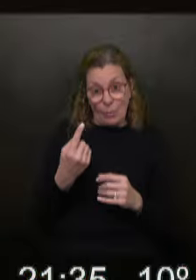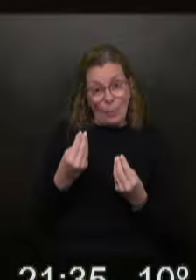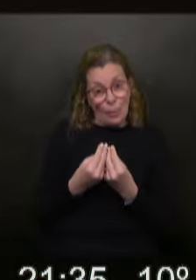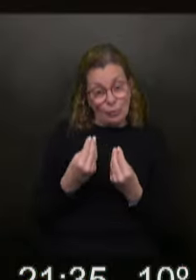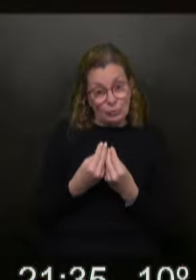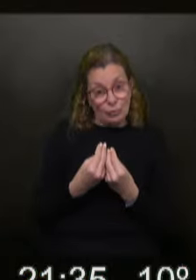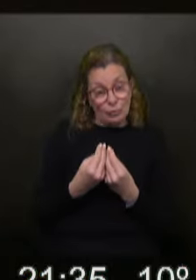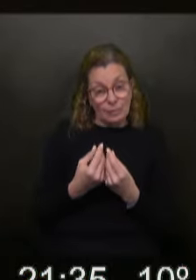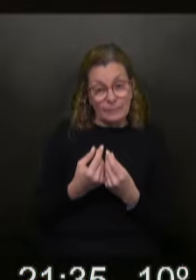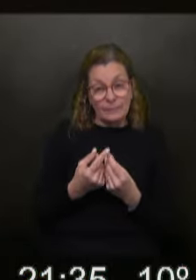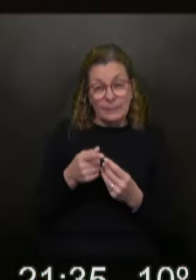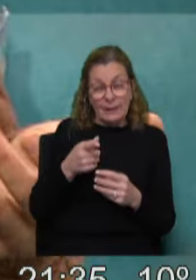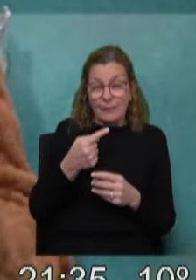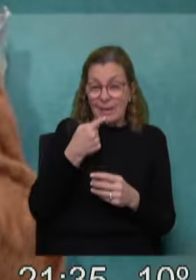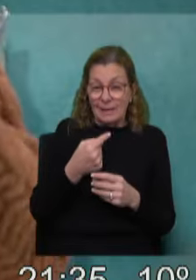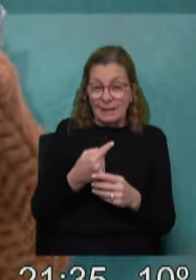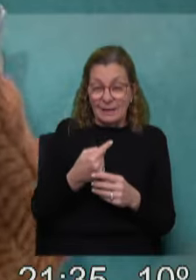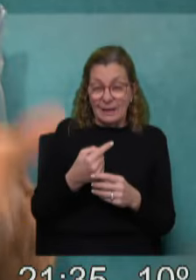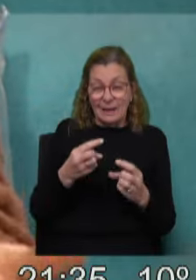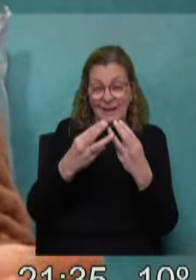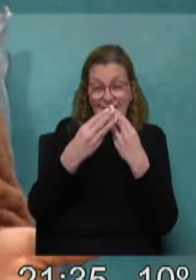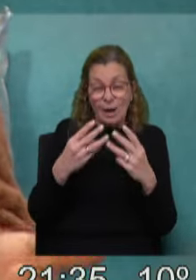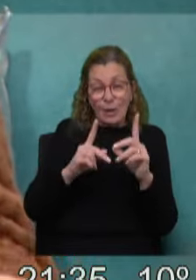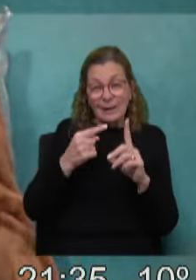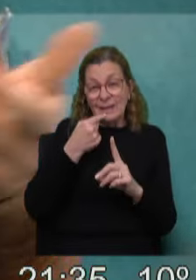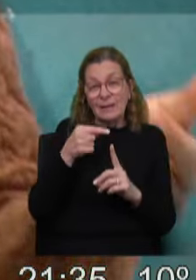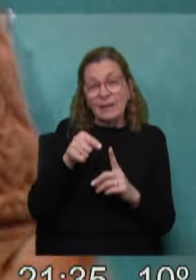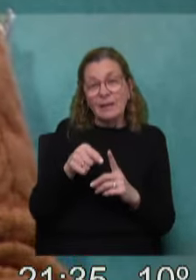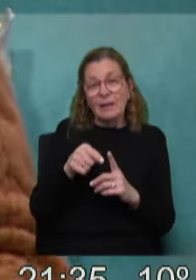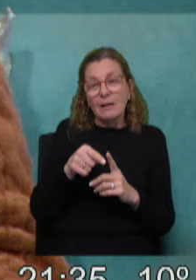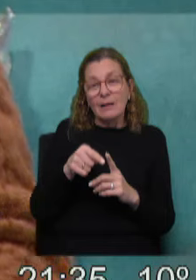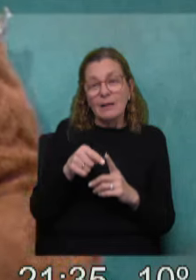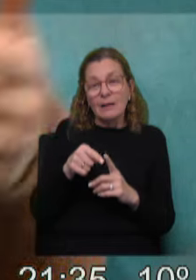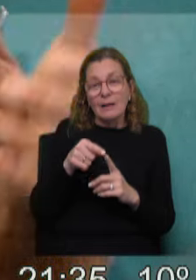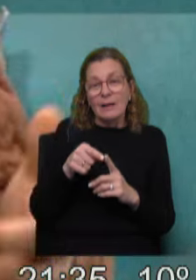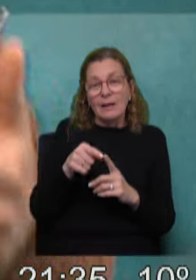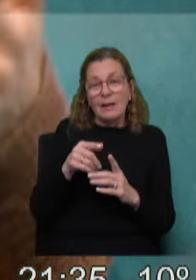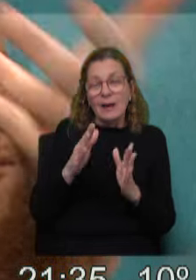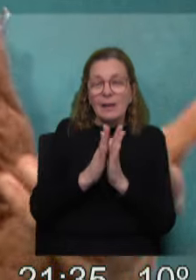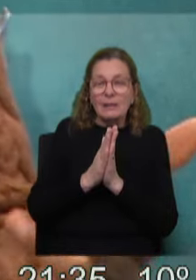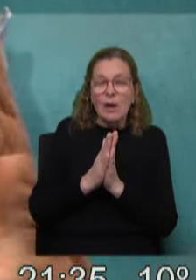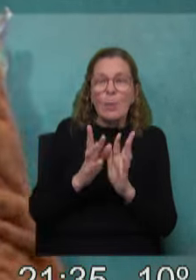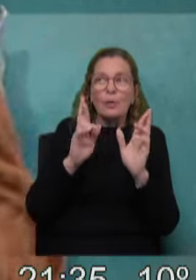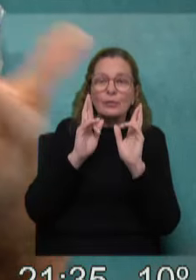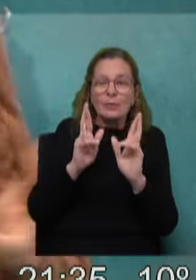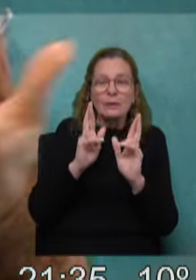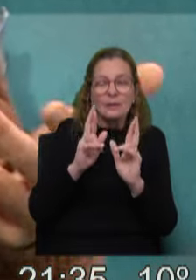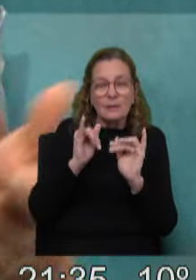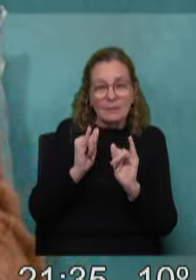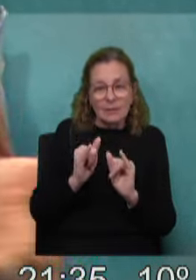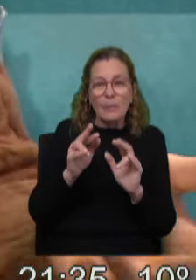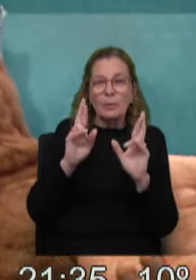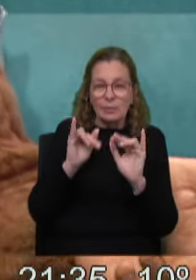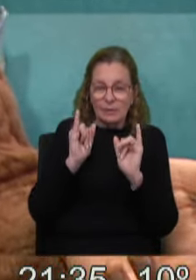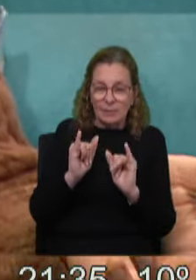no somos tantos. Así que iba a decir, en general, cuando alguien dice algo así, vos decís, pa, gracias a Dios o por suerte. Sí, por